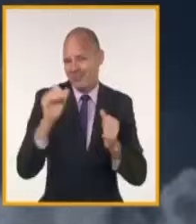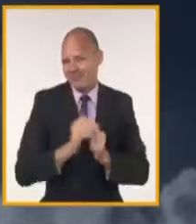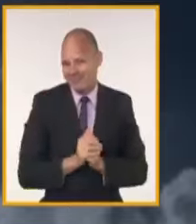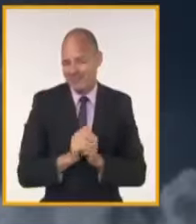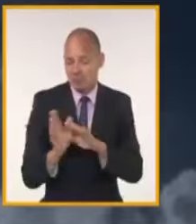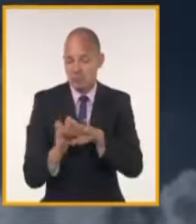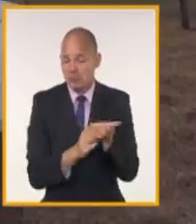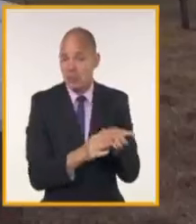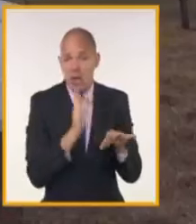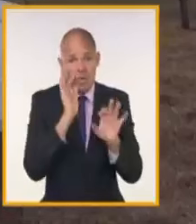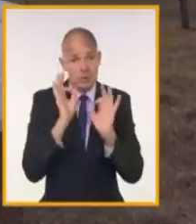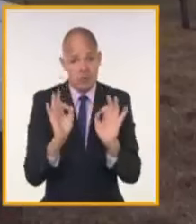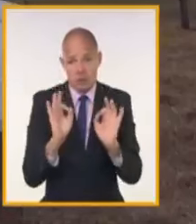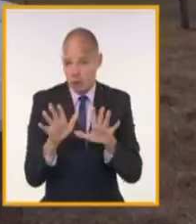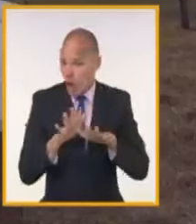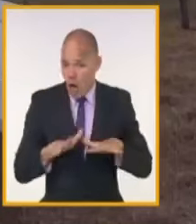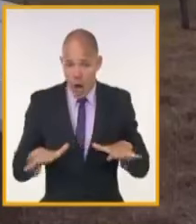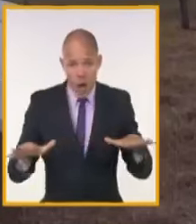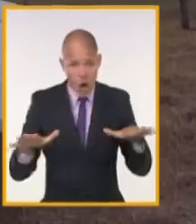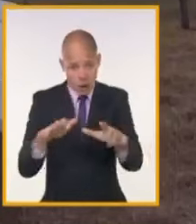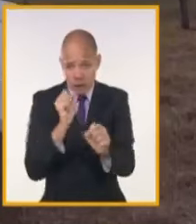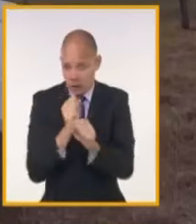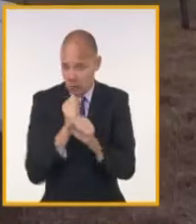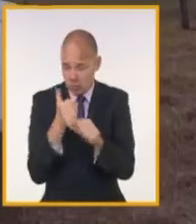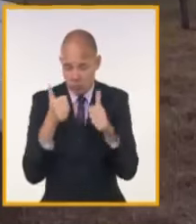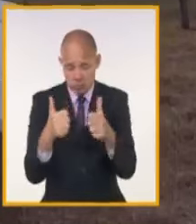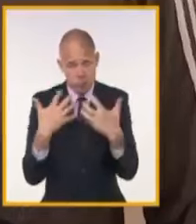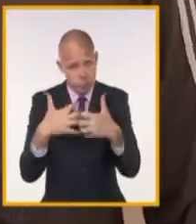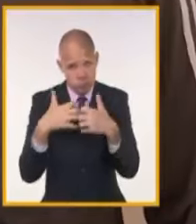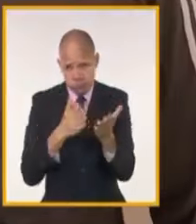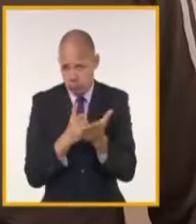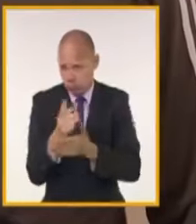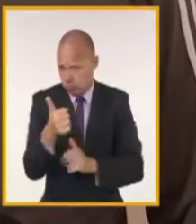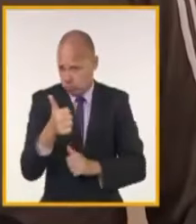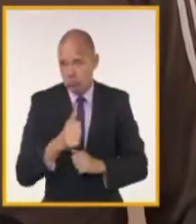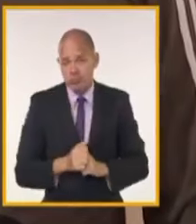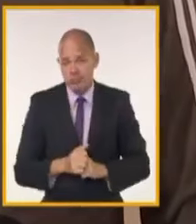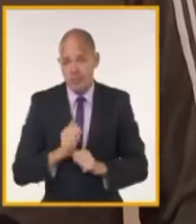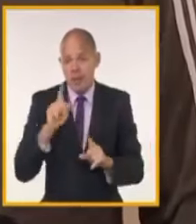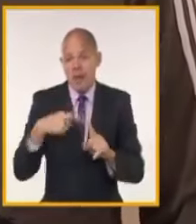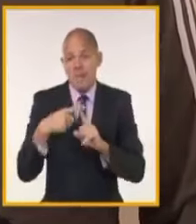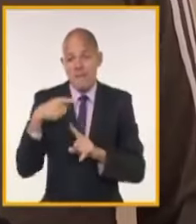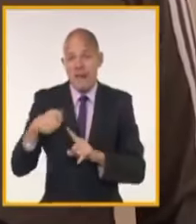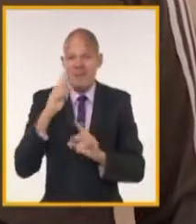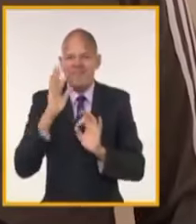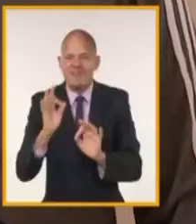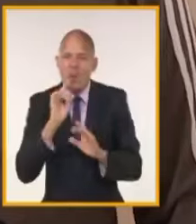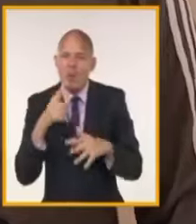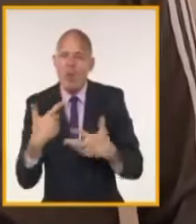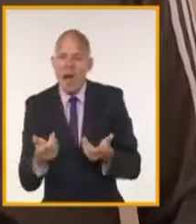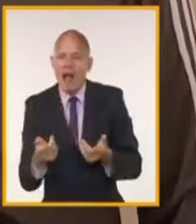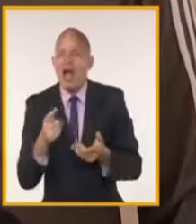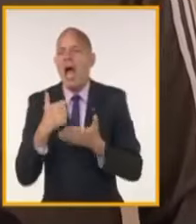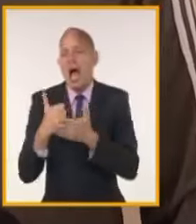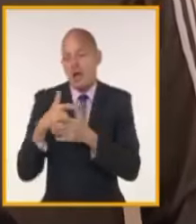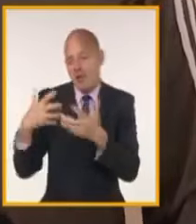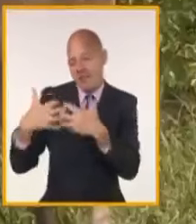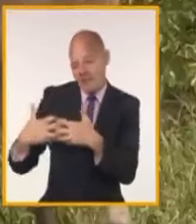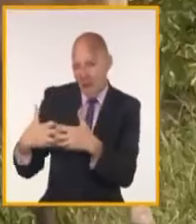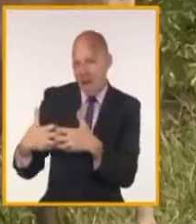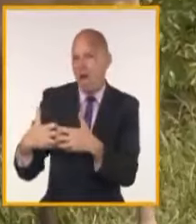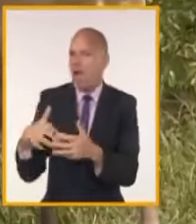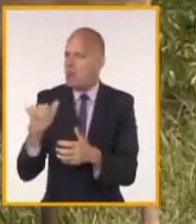abastece 100% la la producción de tabaco y Conjunto con el tabaco nos sirve para atender